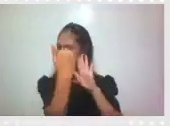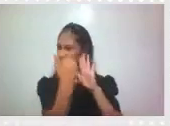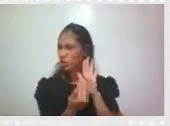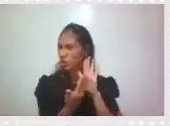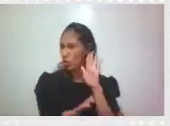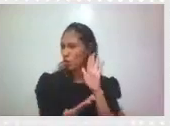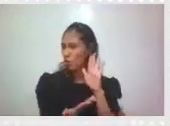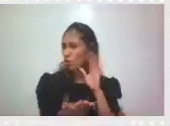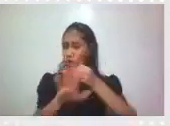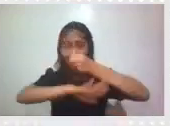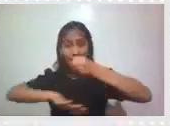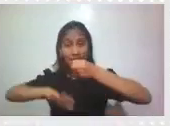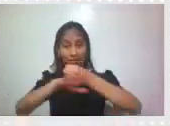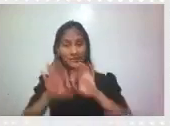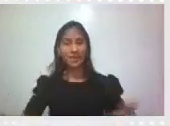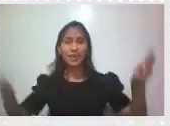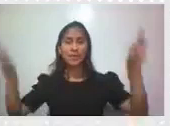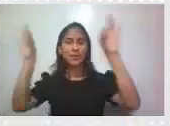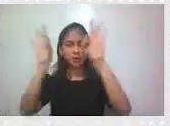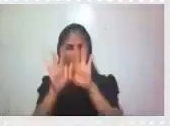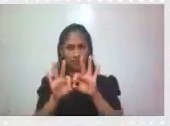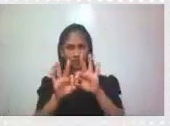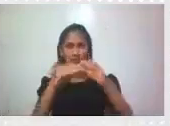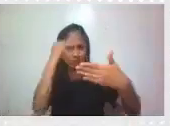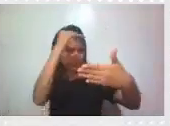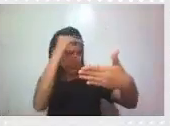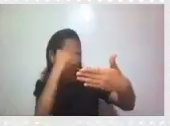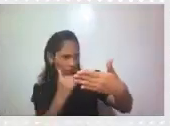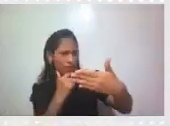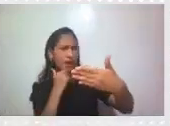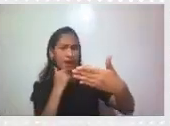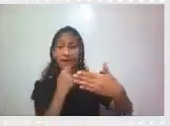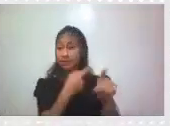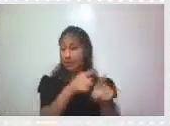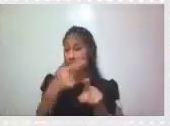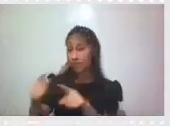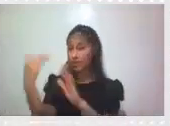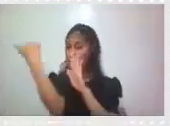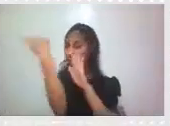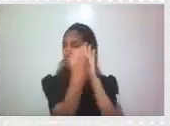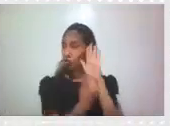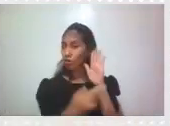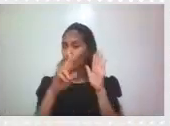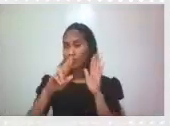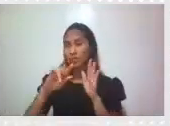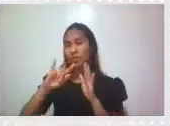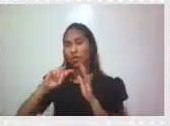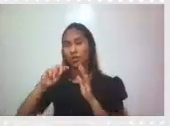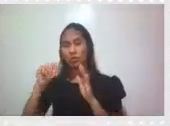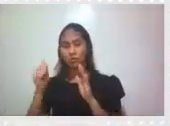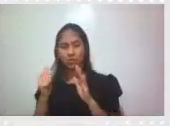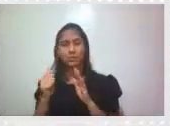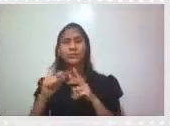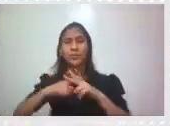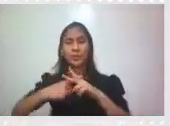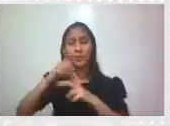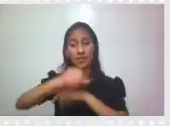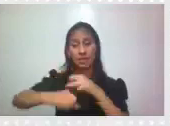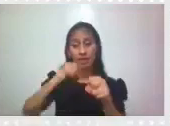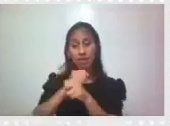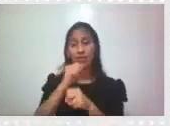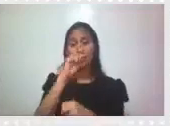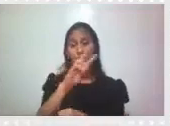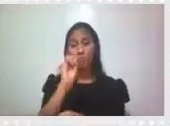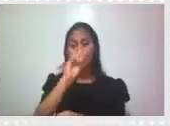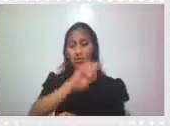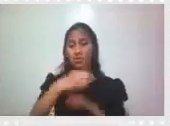importante experiencia y lecciones aprendidas obtenidas de las hojas de ruta implementadas entre los años 2016